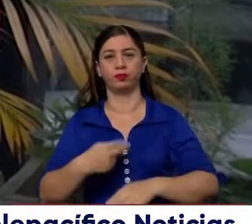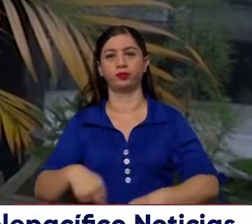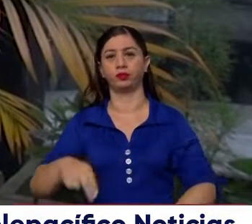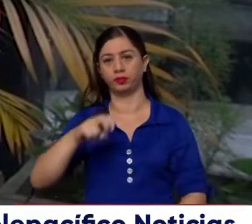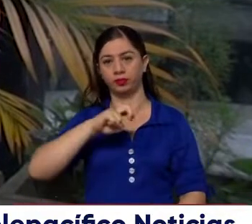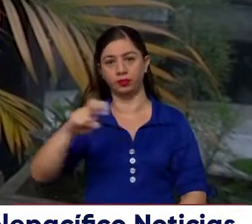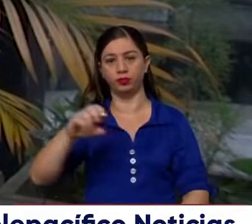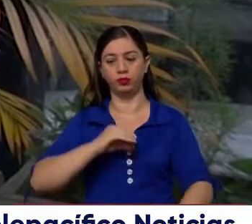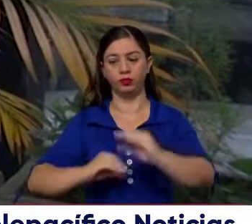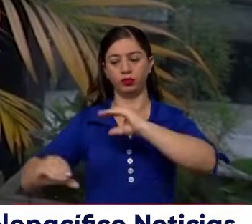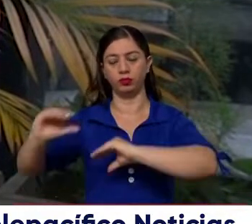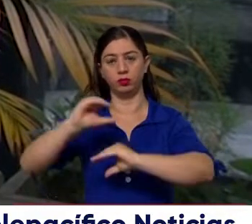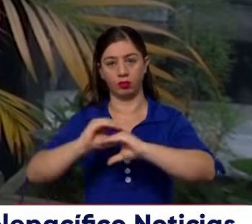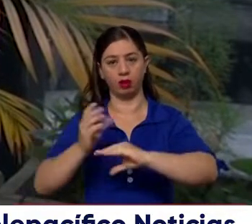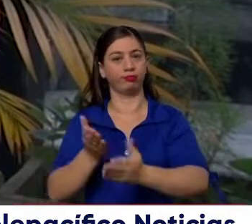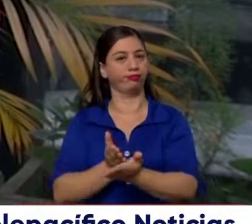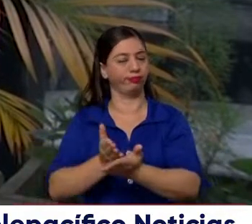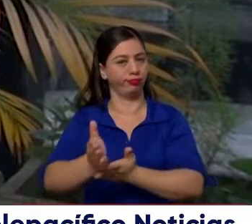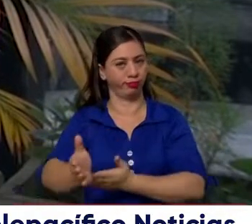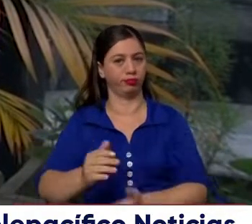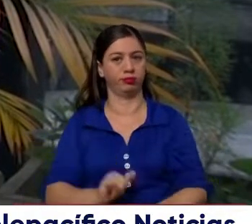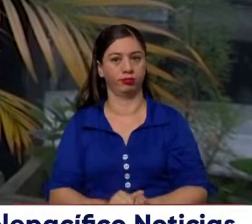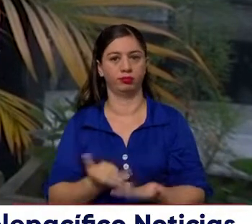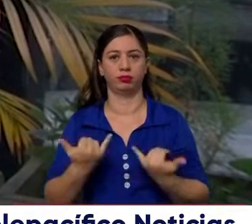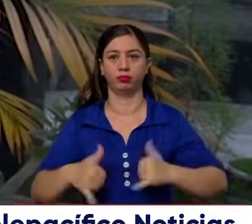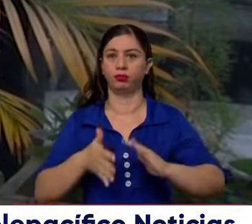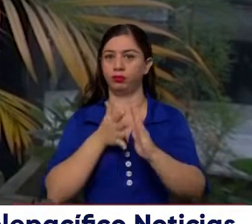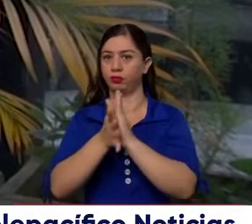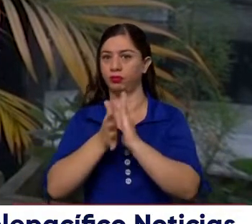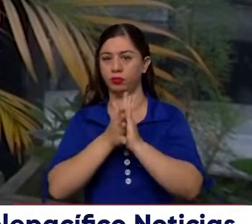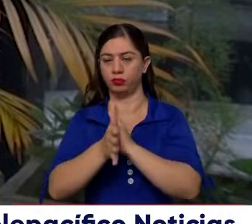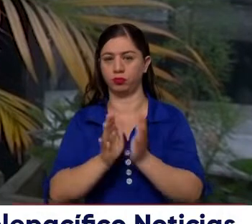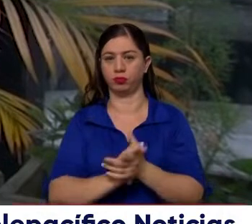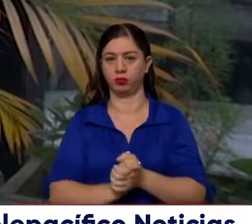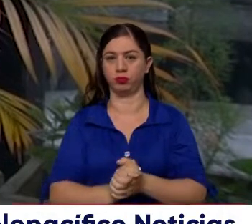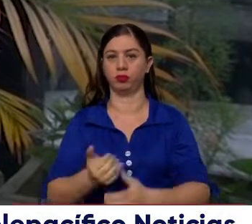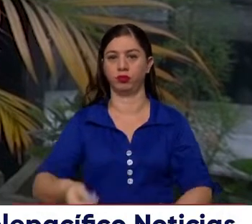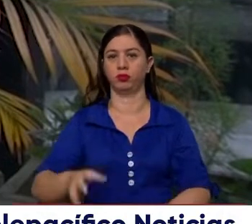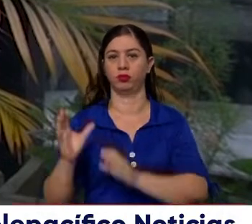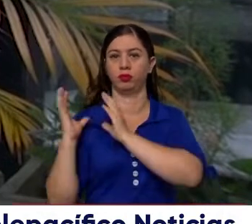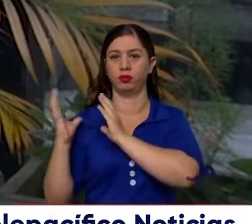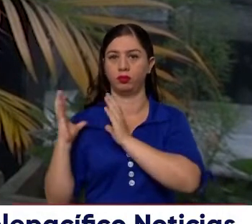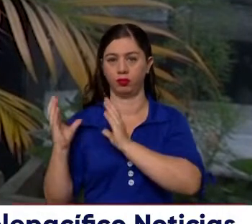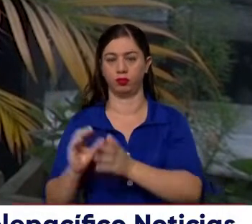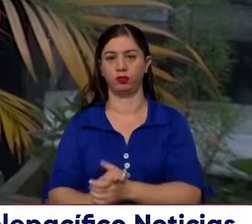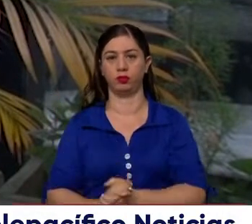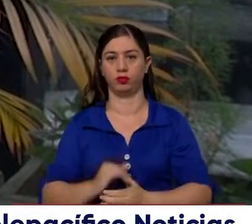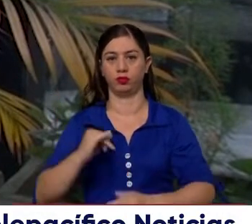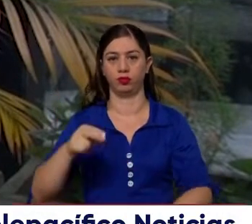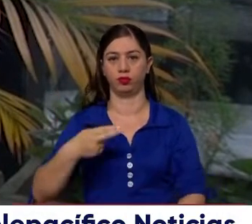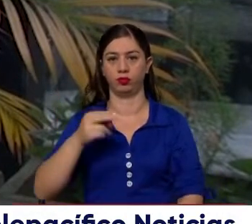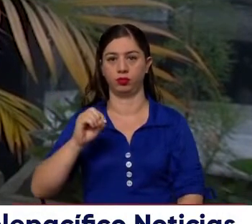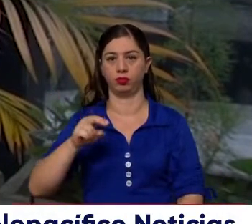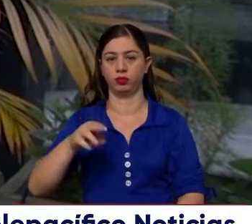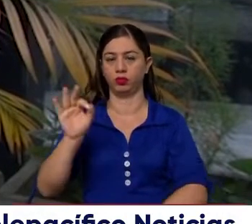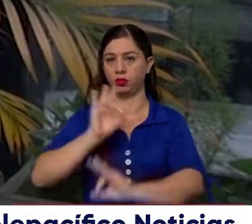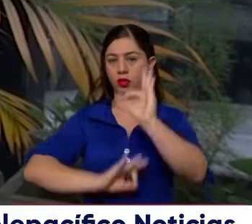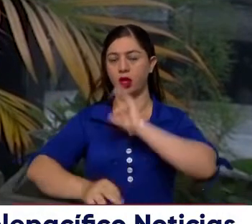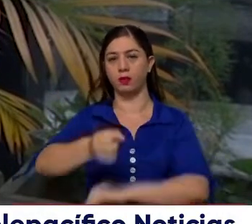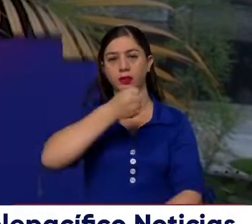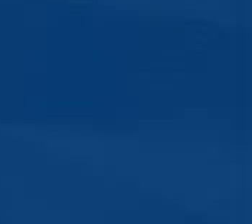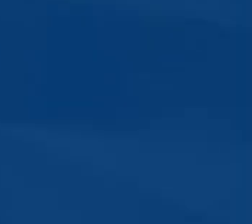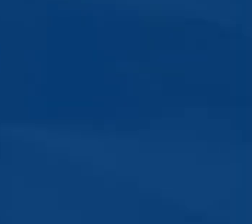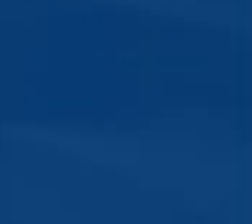del cauca continuarán por ahora esto la información que originamos desde la ciudad de popayán cauca john jairo astudillo para telepacífico